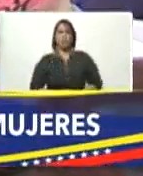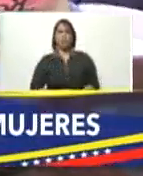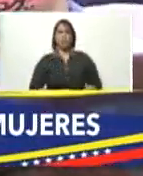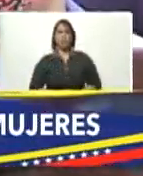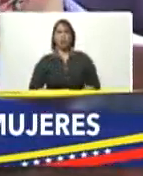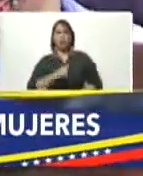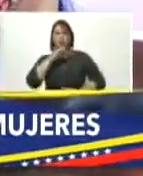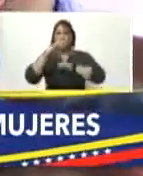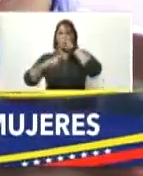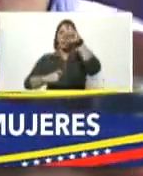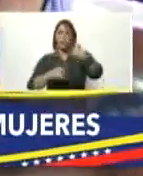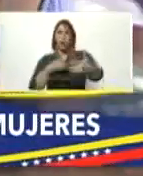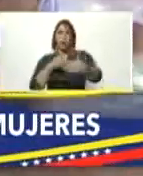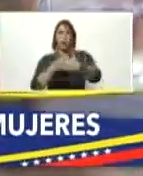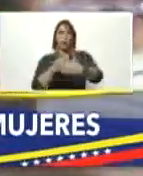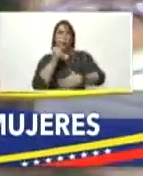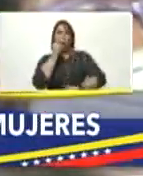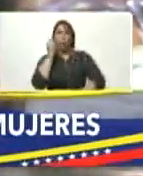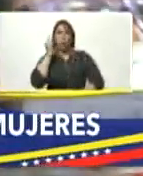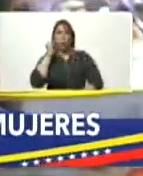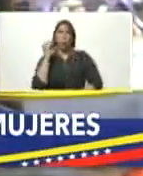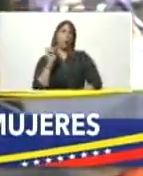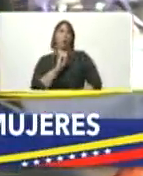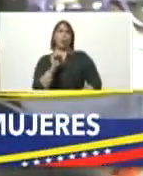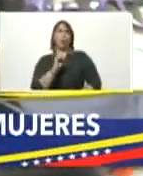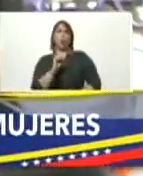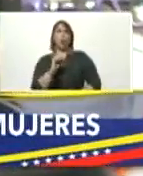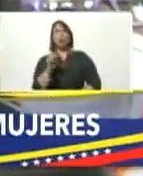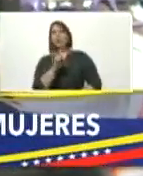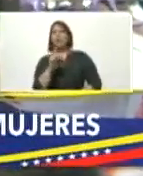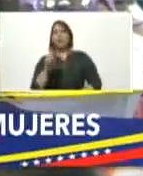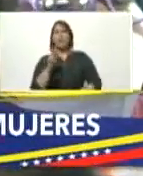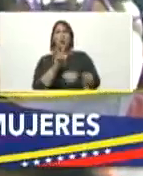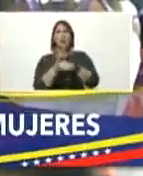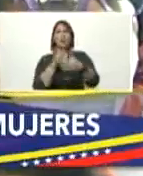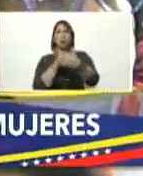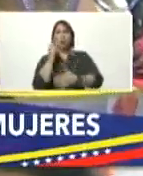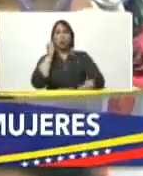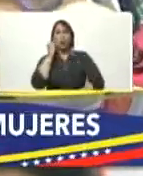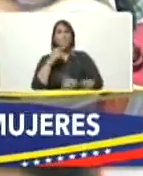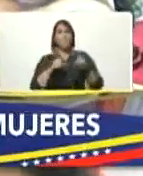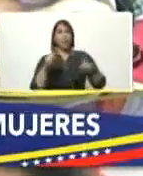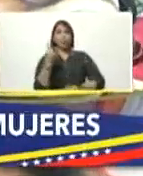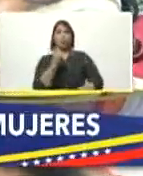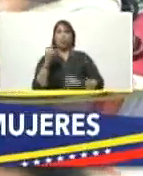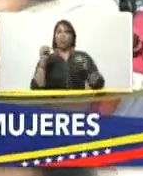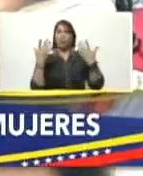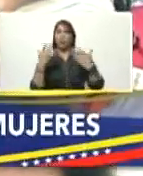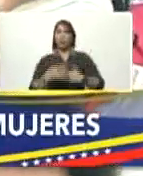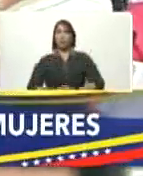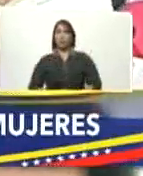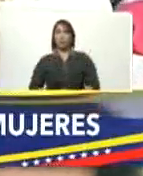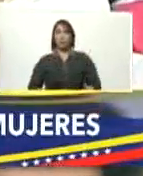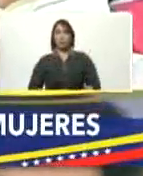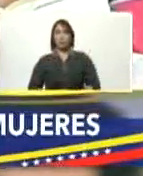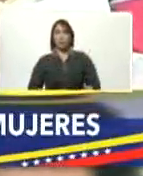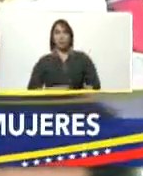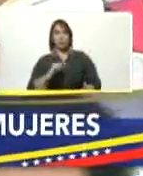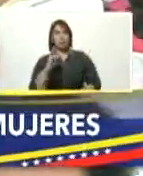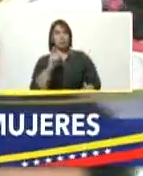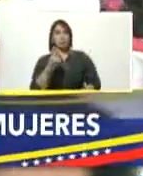homofóbica, no a la violencia contra la mujer. Pero eso solo se logra en primer